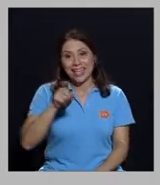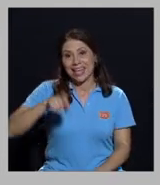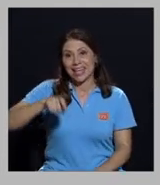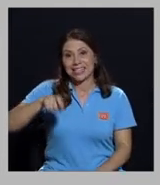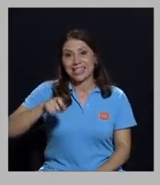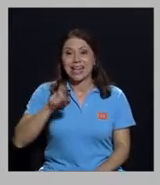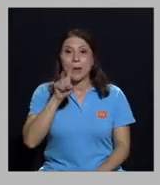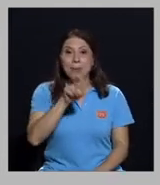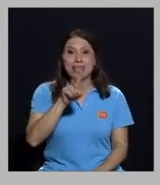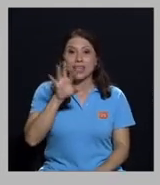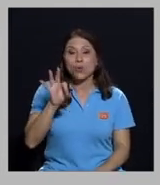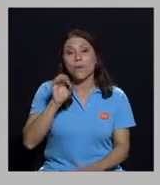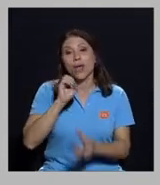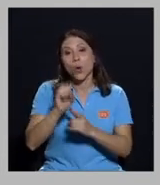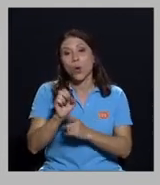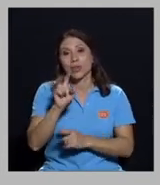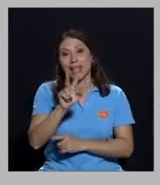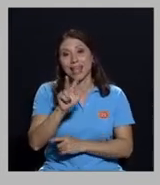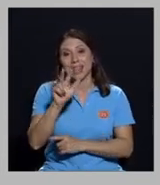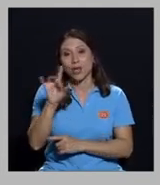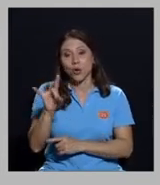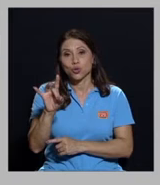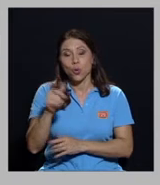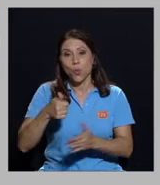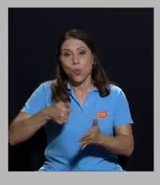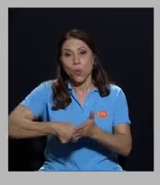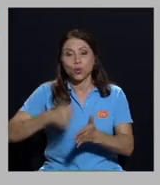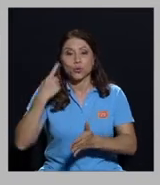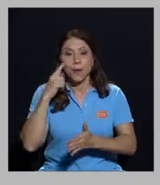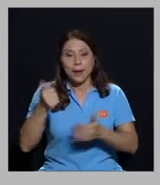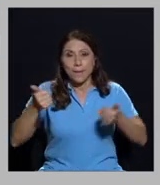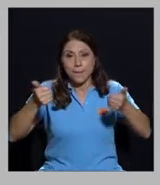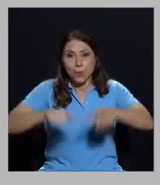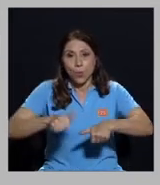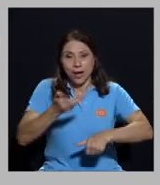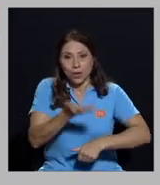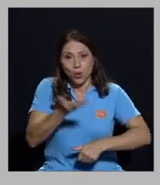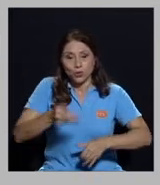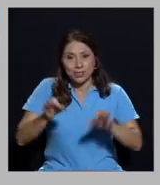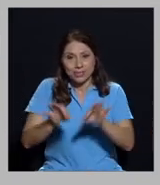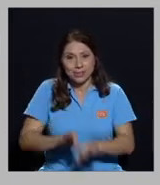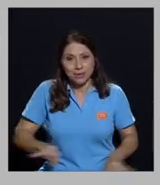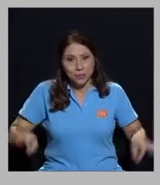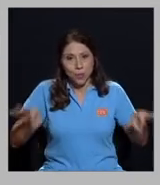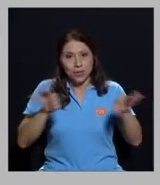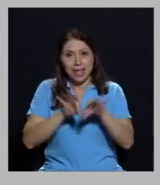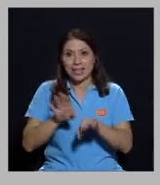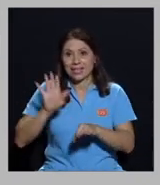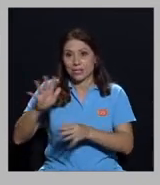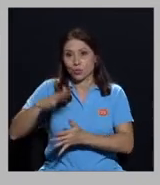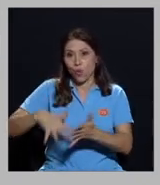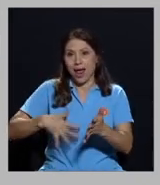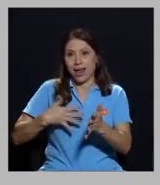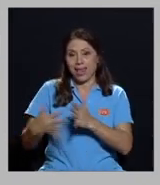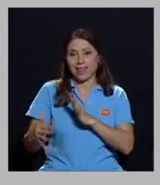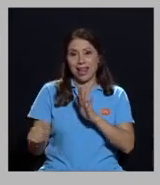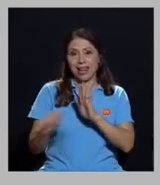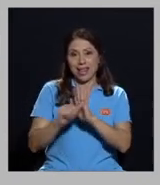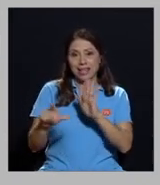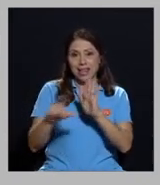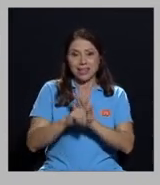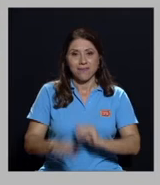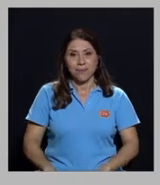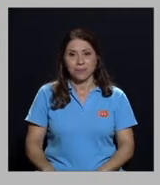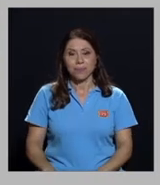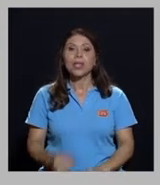38 votos para aprobar cosas importantes de su agenda legislativa y finalmente